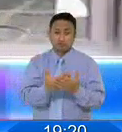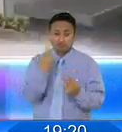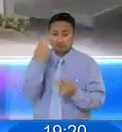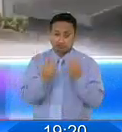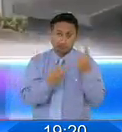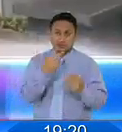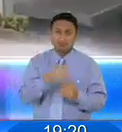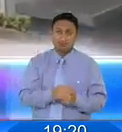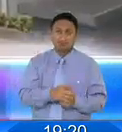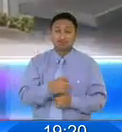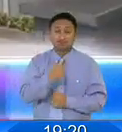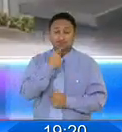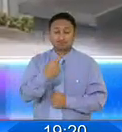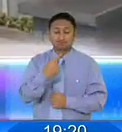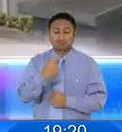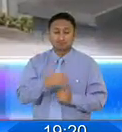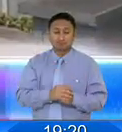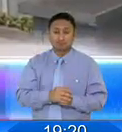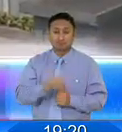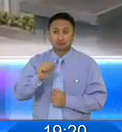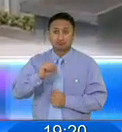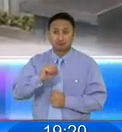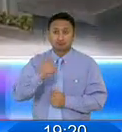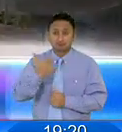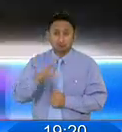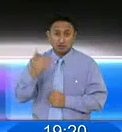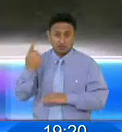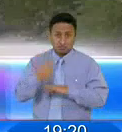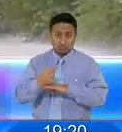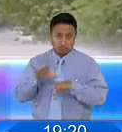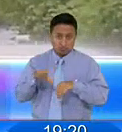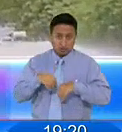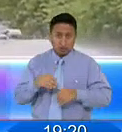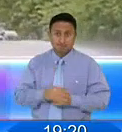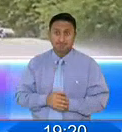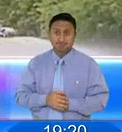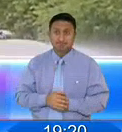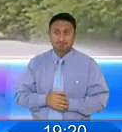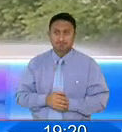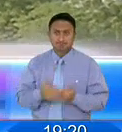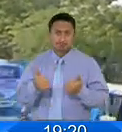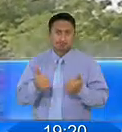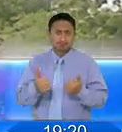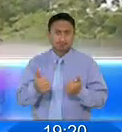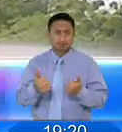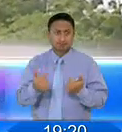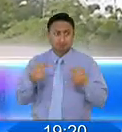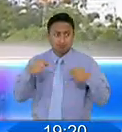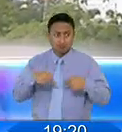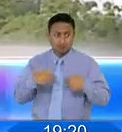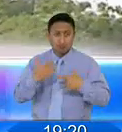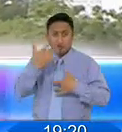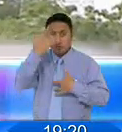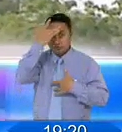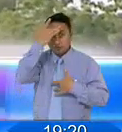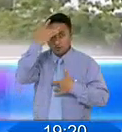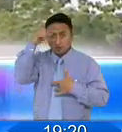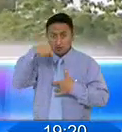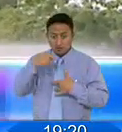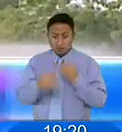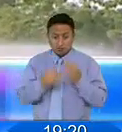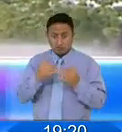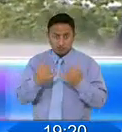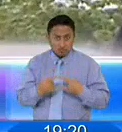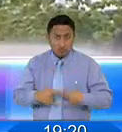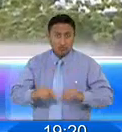ya, expresando su aceptación a lo dispuesto. Por un lado está bien porque todavía no salimos de la